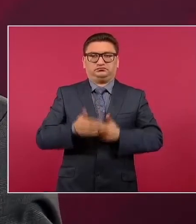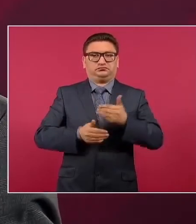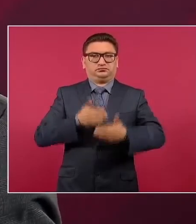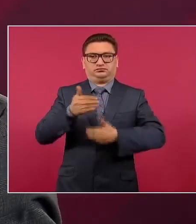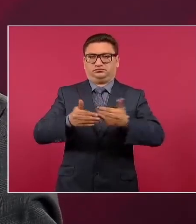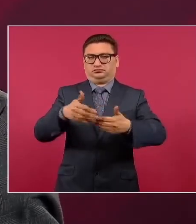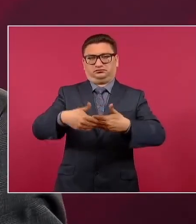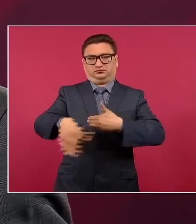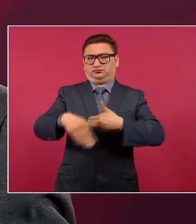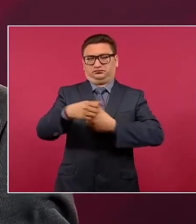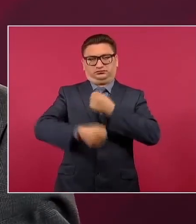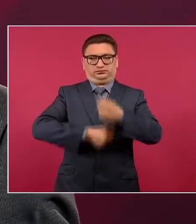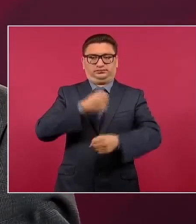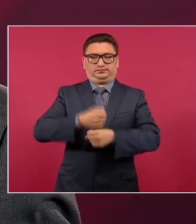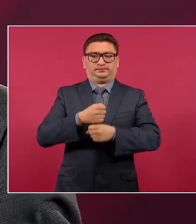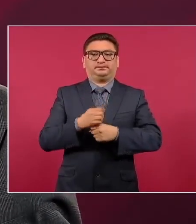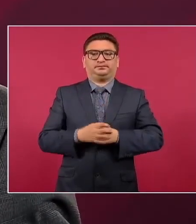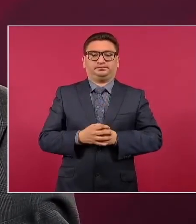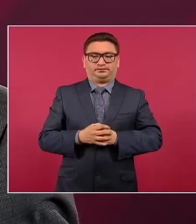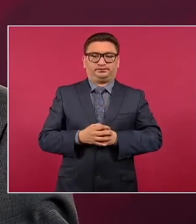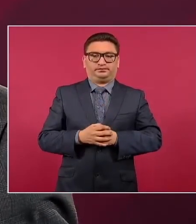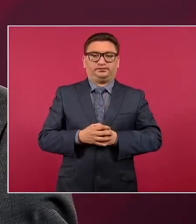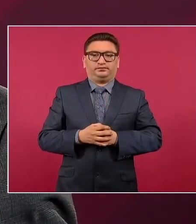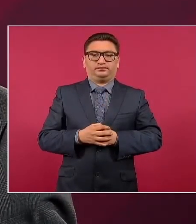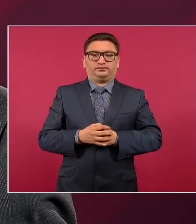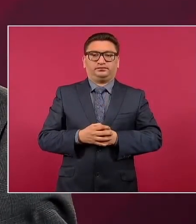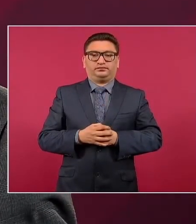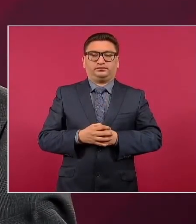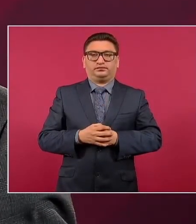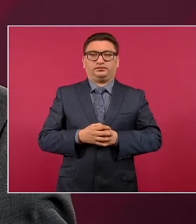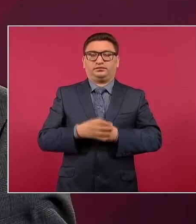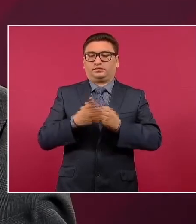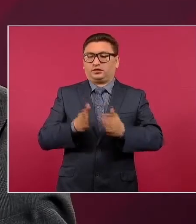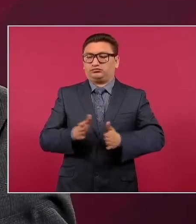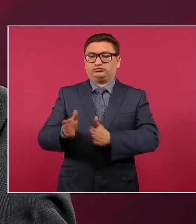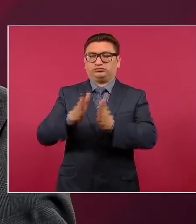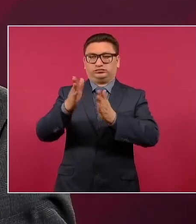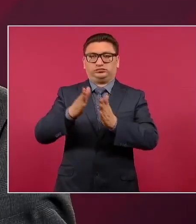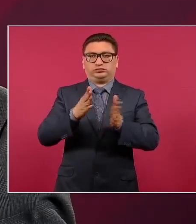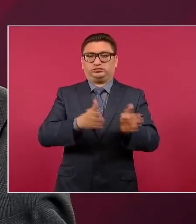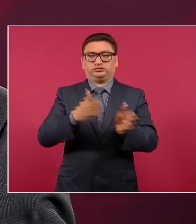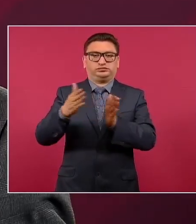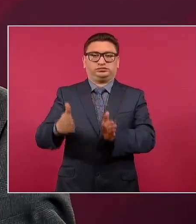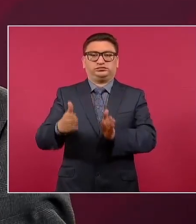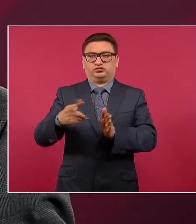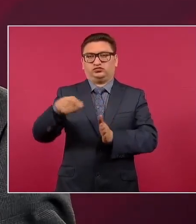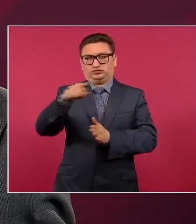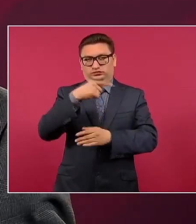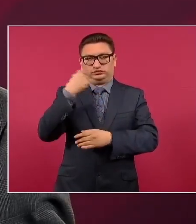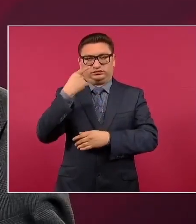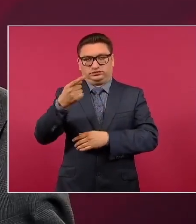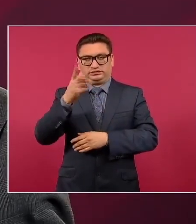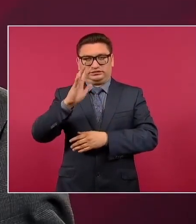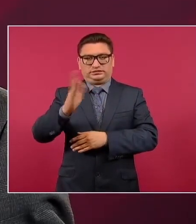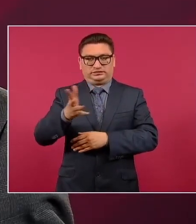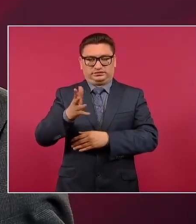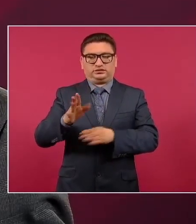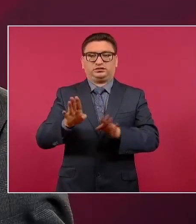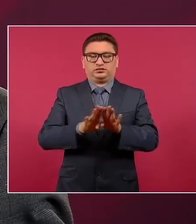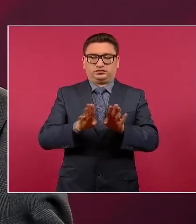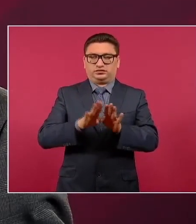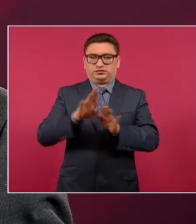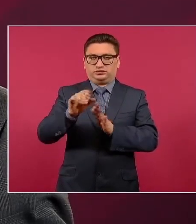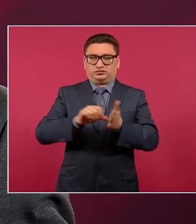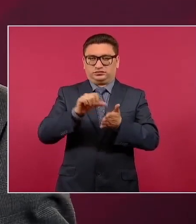lo que resta de este año. Y el camino de acceso de la estación que ya vieron ustedes en el render al